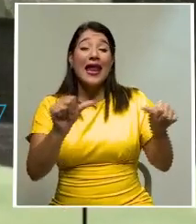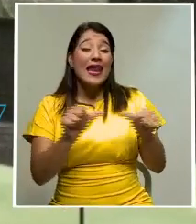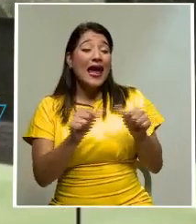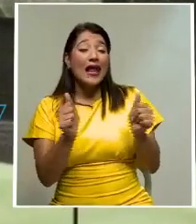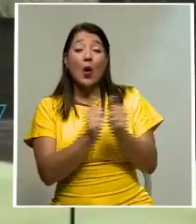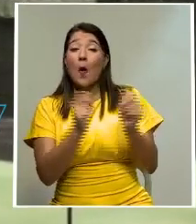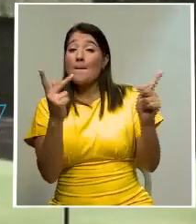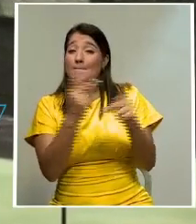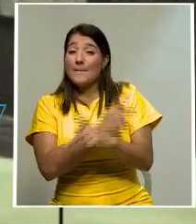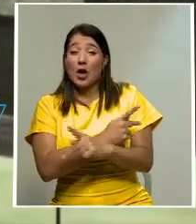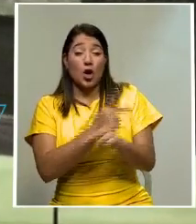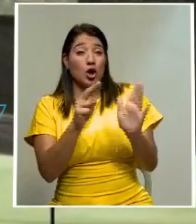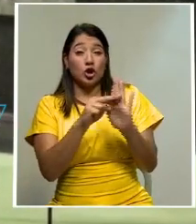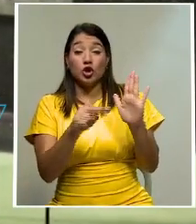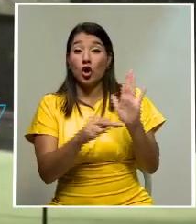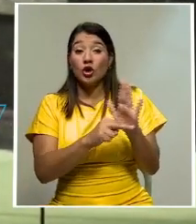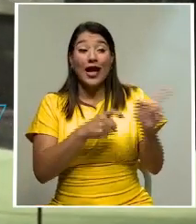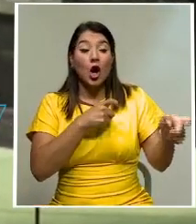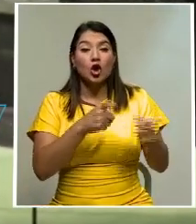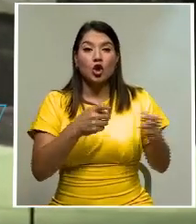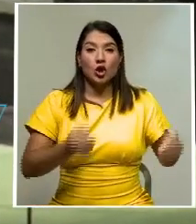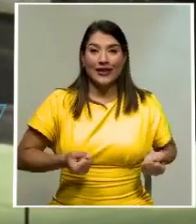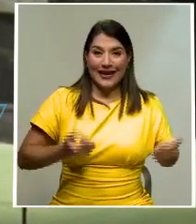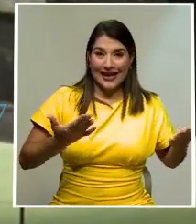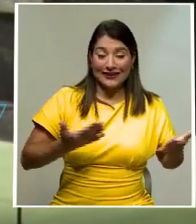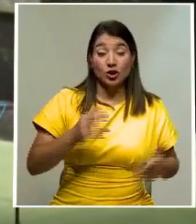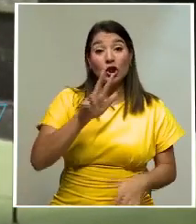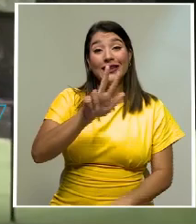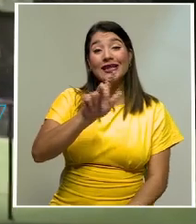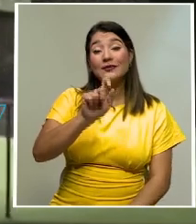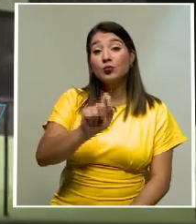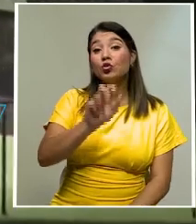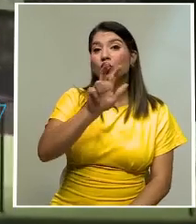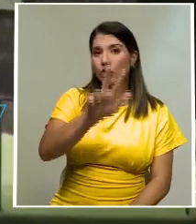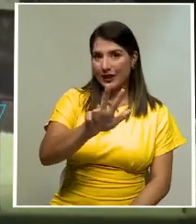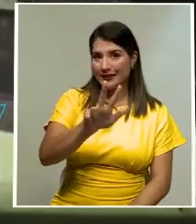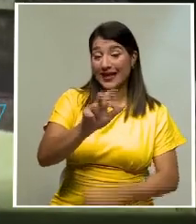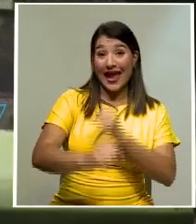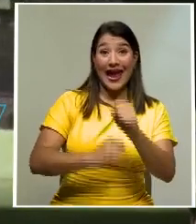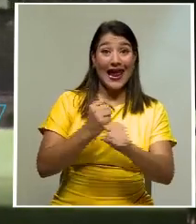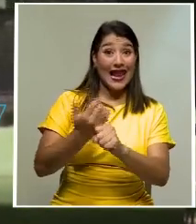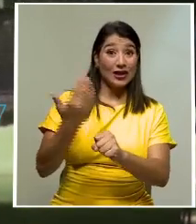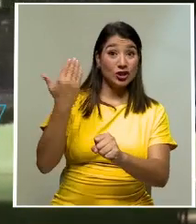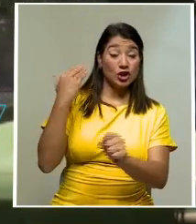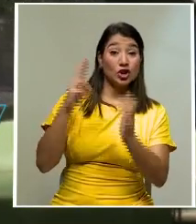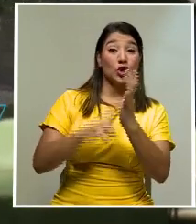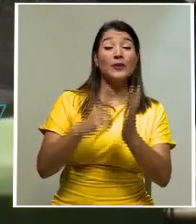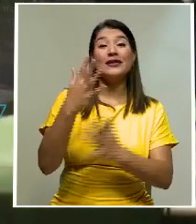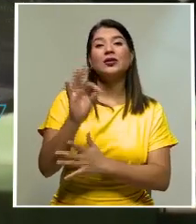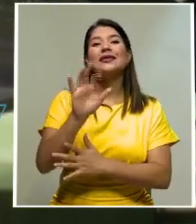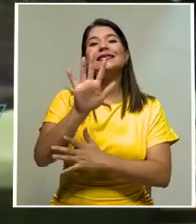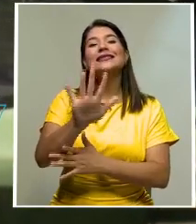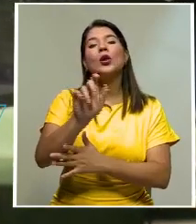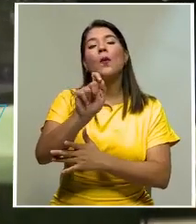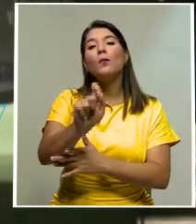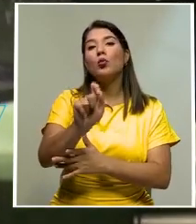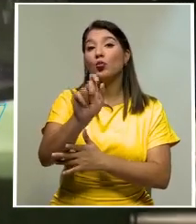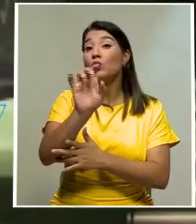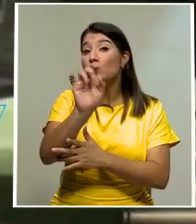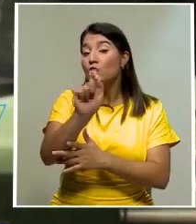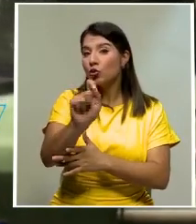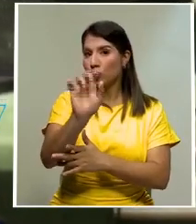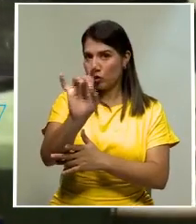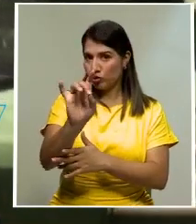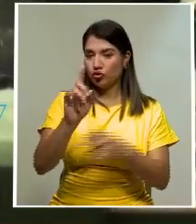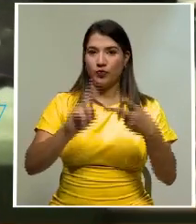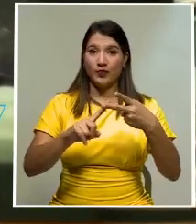el control de gasto público, con un 3,3. En el 2019, la calificación fue de 5,8.